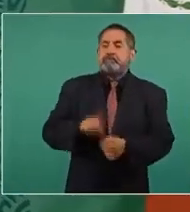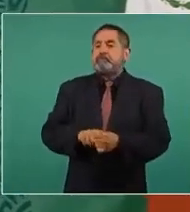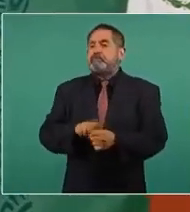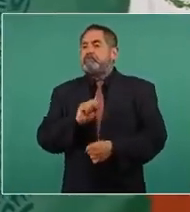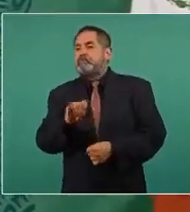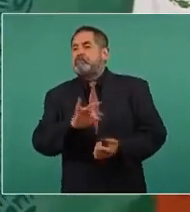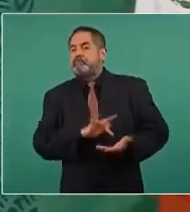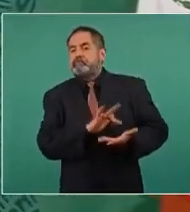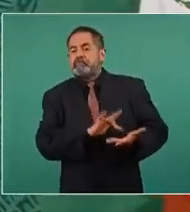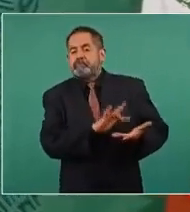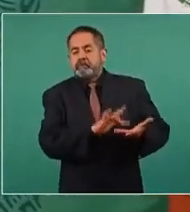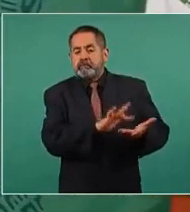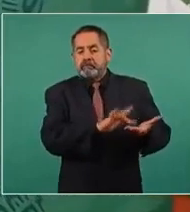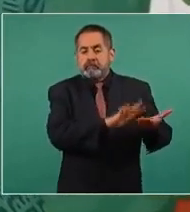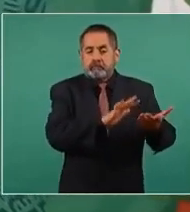lograban